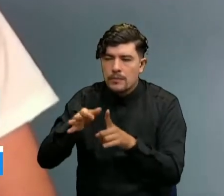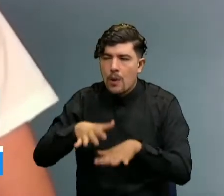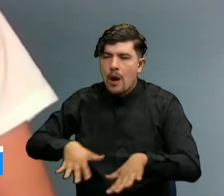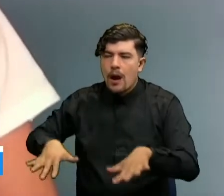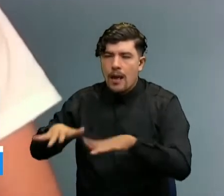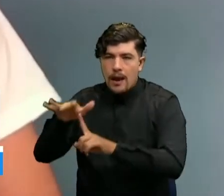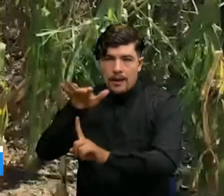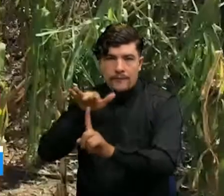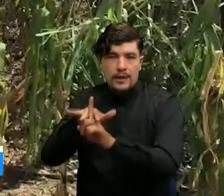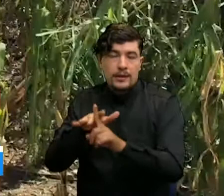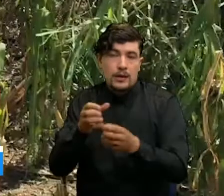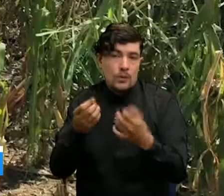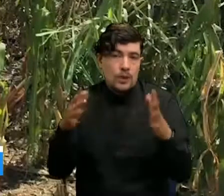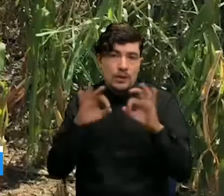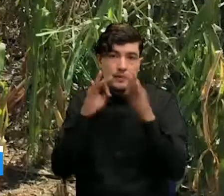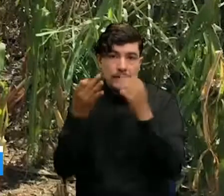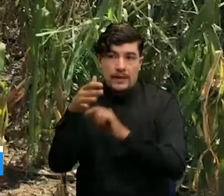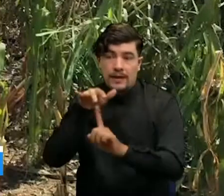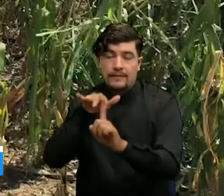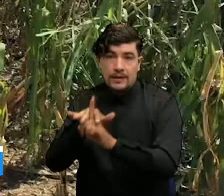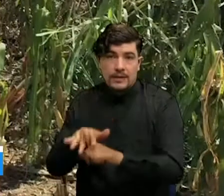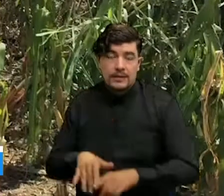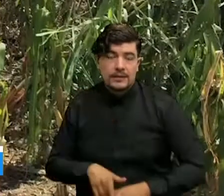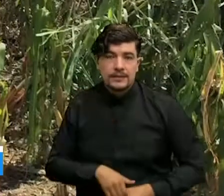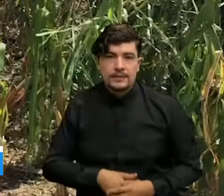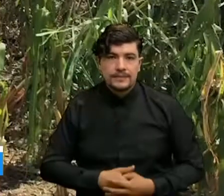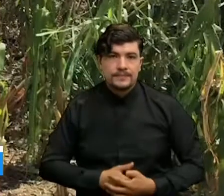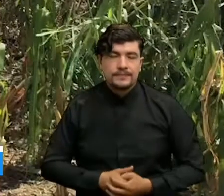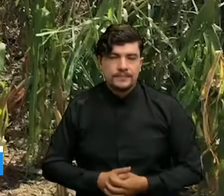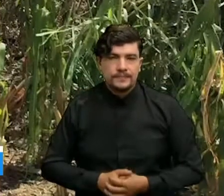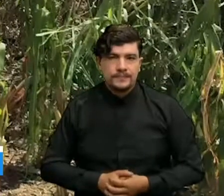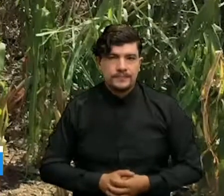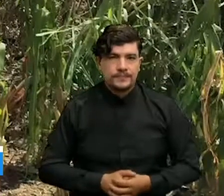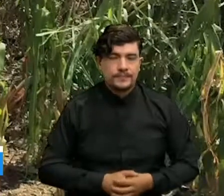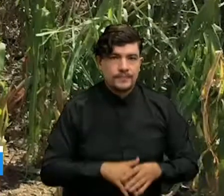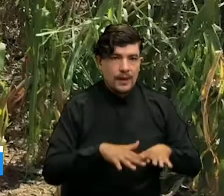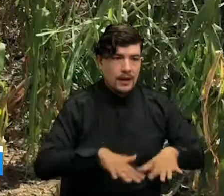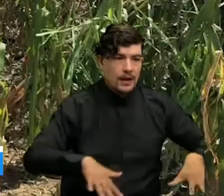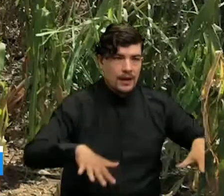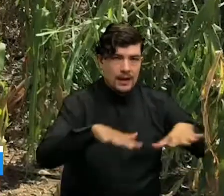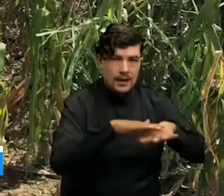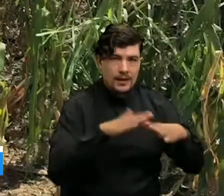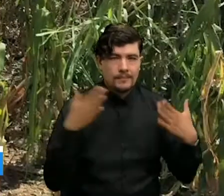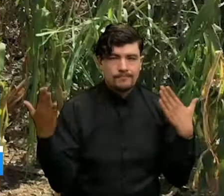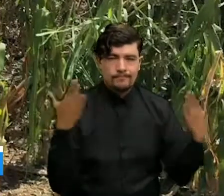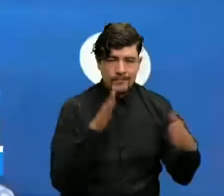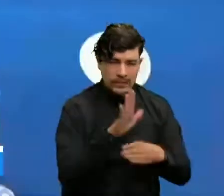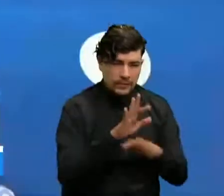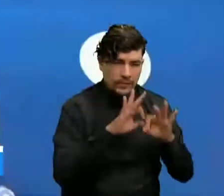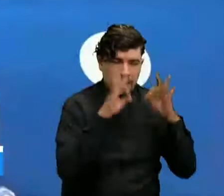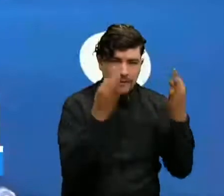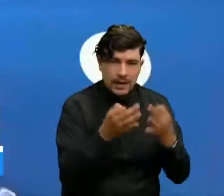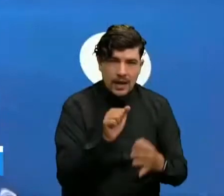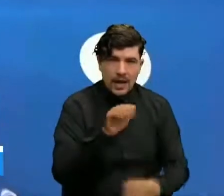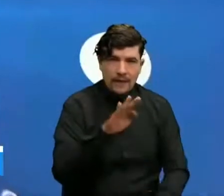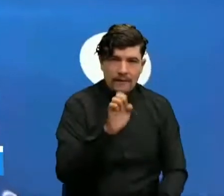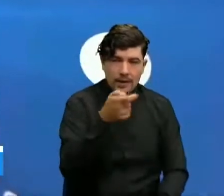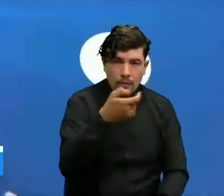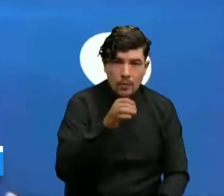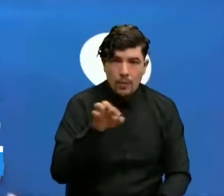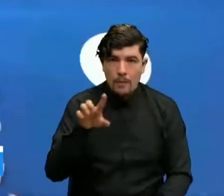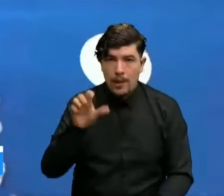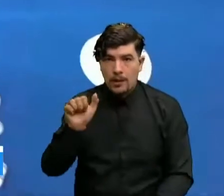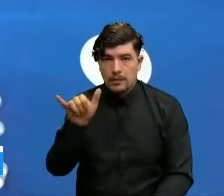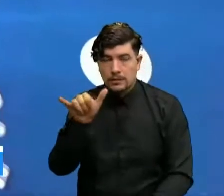las familias afectadas. Las familias campesinas de la zona rural de los municipios de Ábrego y la Playa de Belén están a la espera de